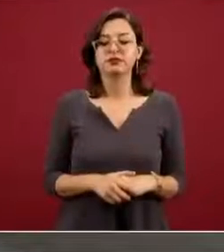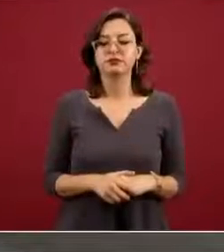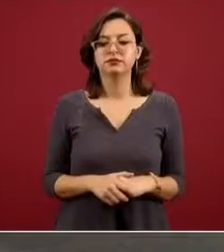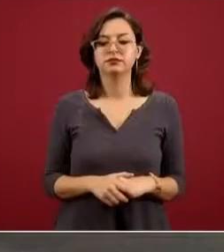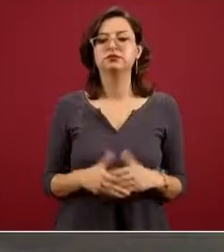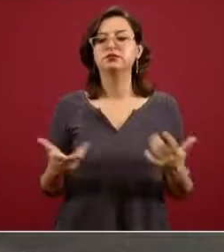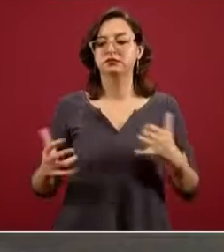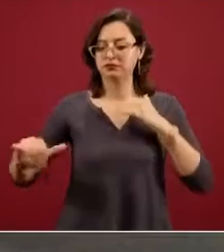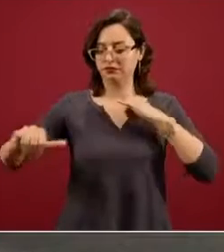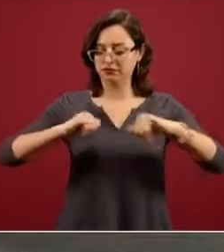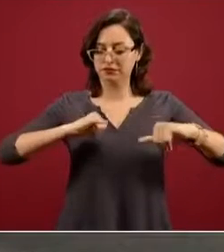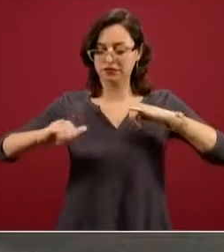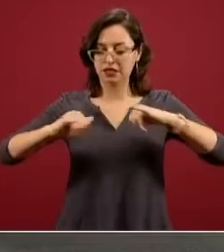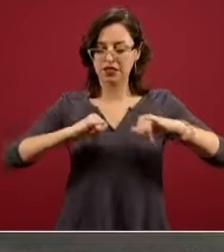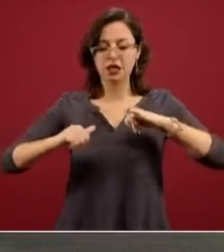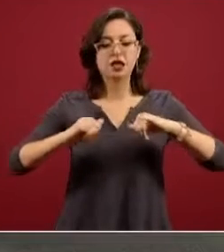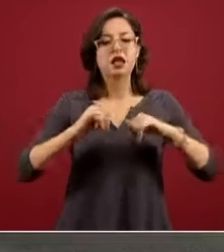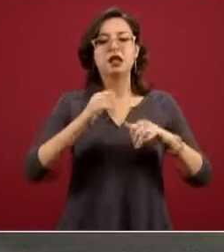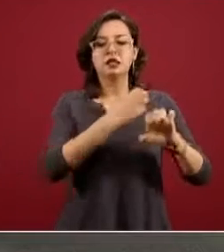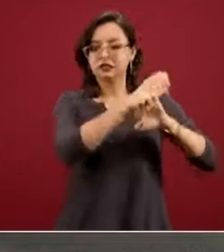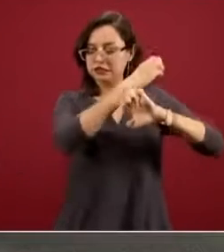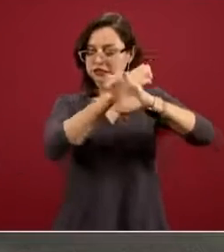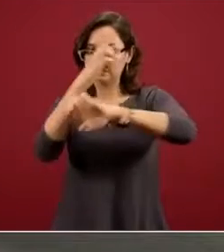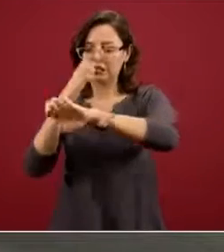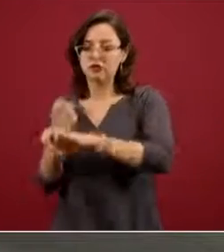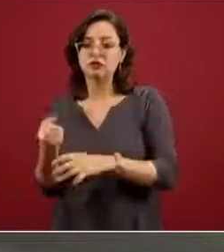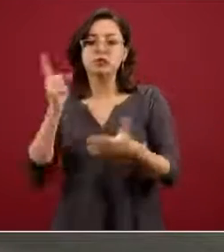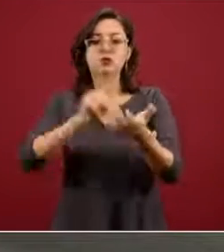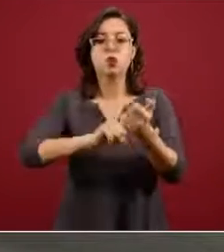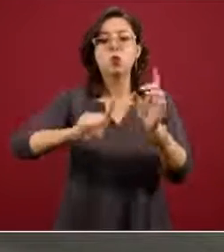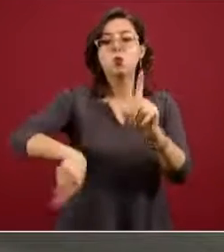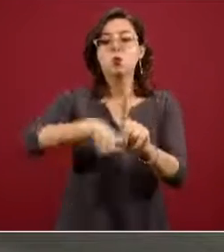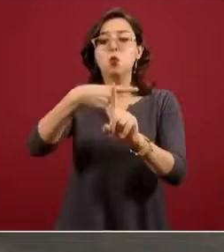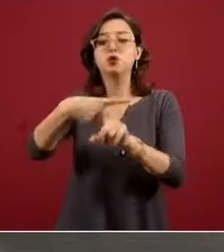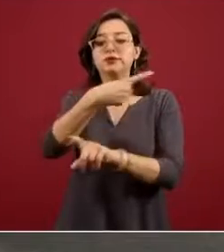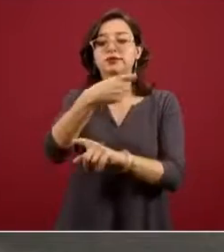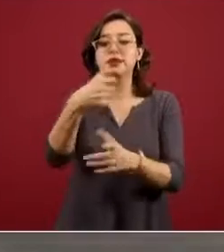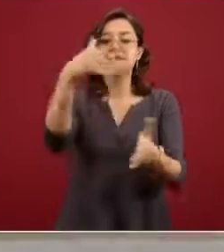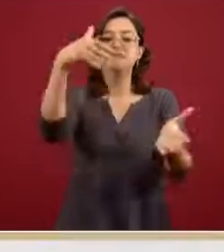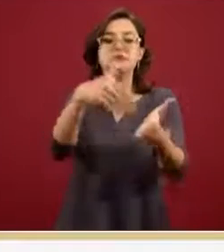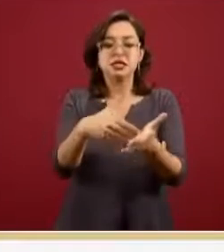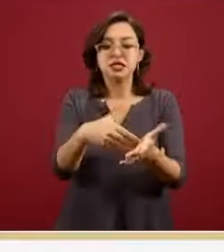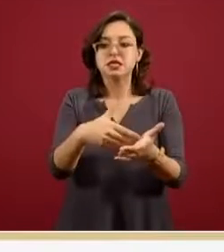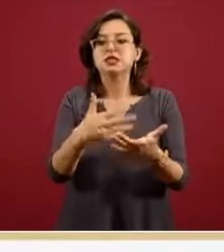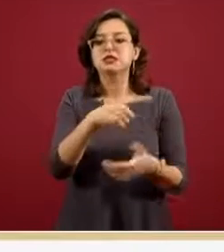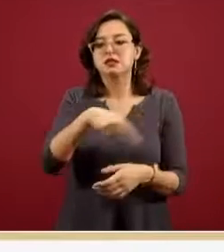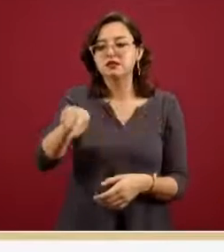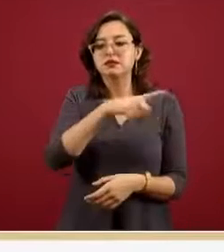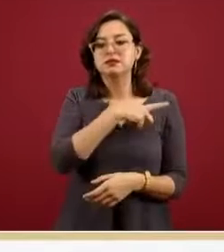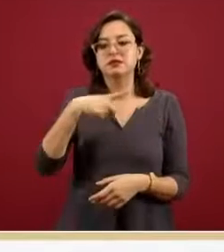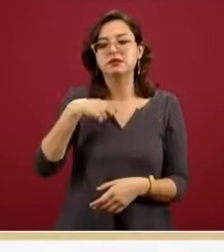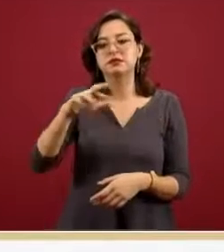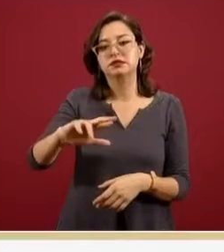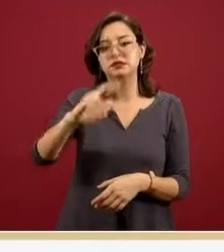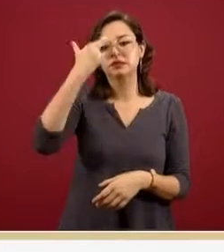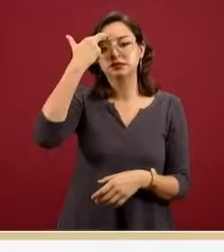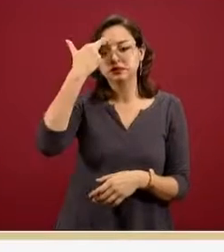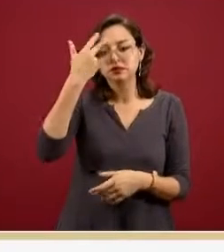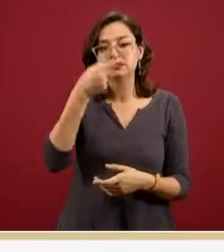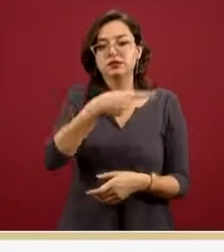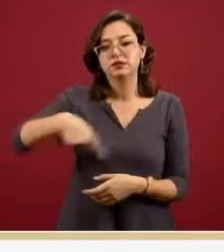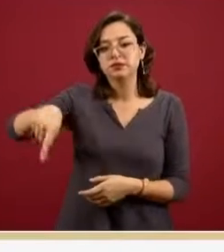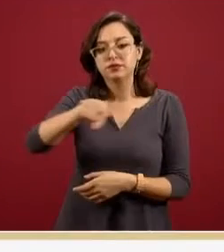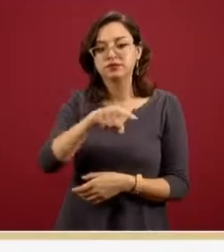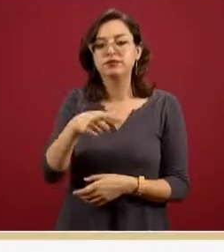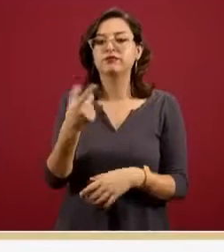distribuidas geográficamente en cada una de las entidades federativas, recordando que los estados que tienen los colores